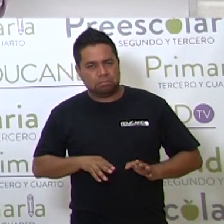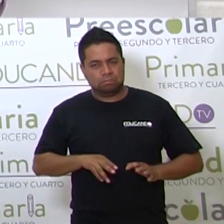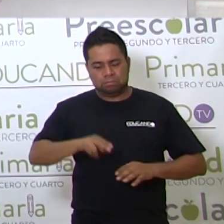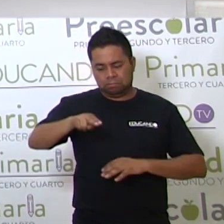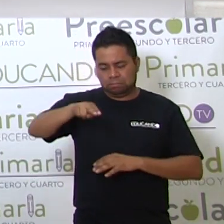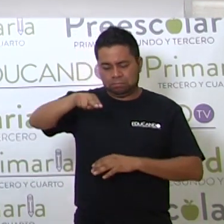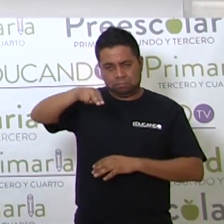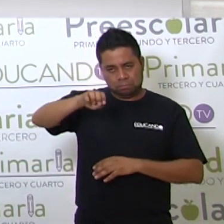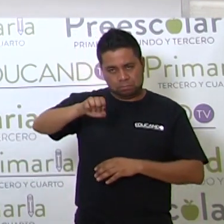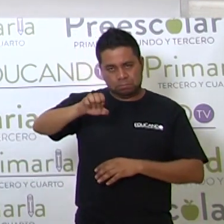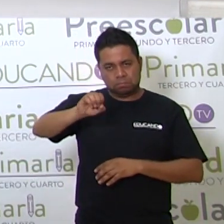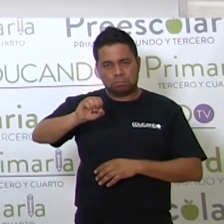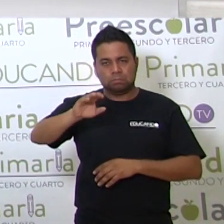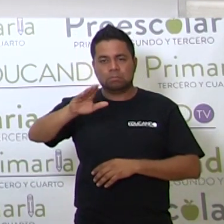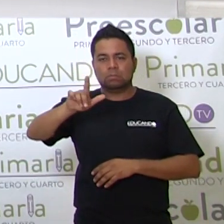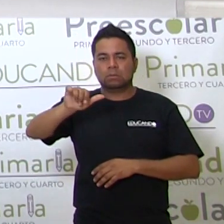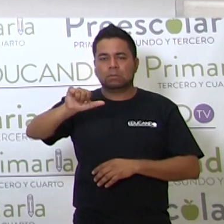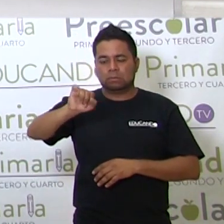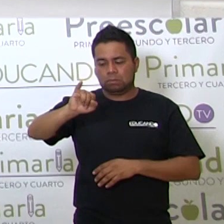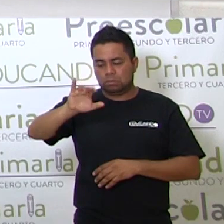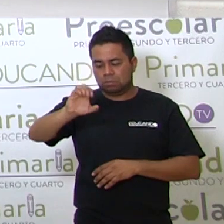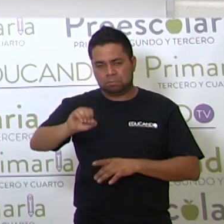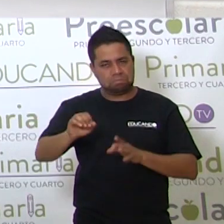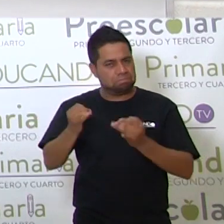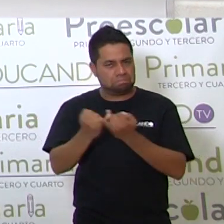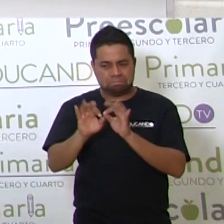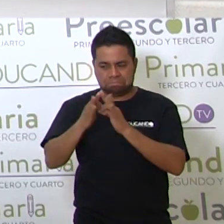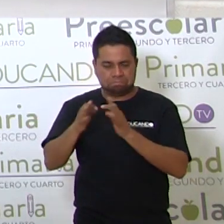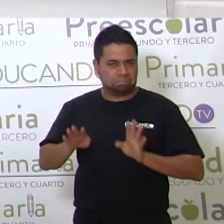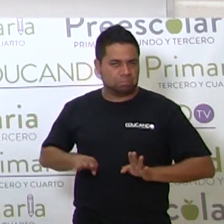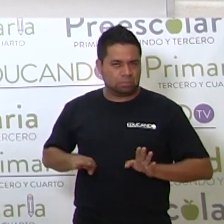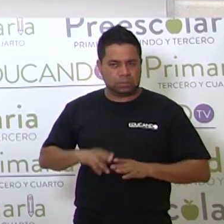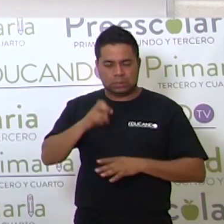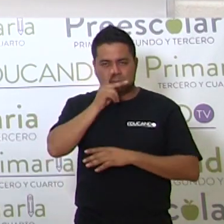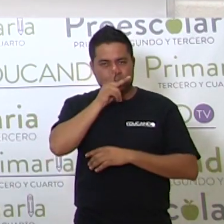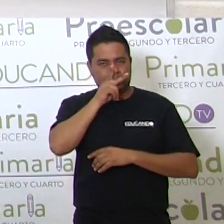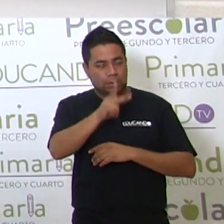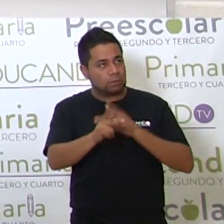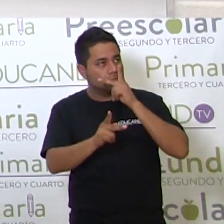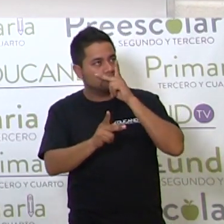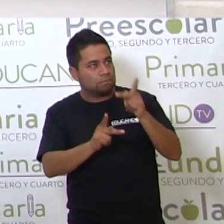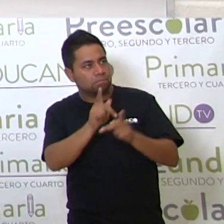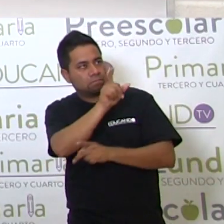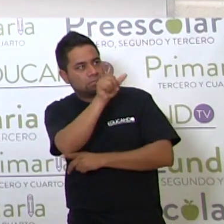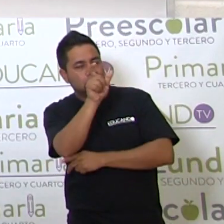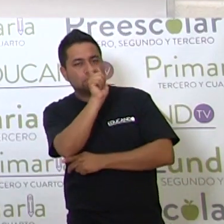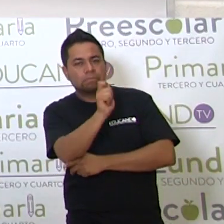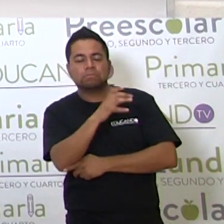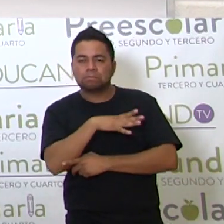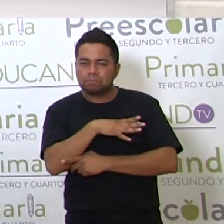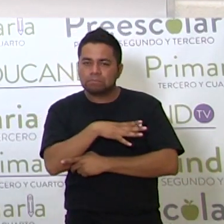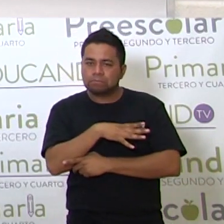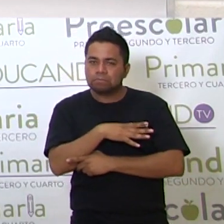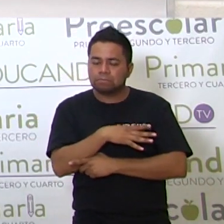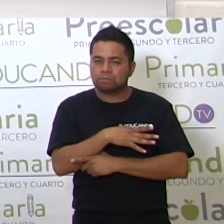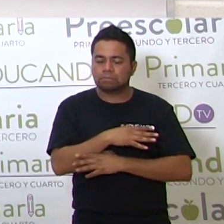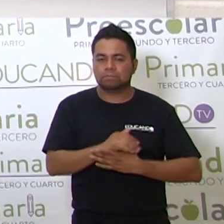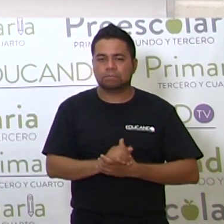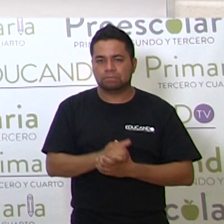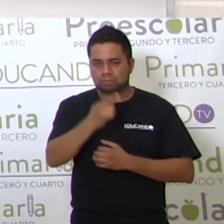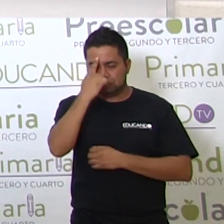neoclásico también es un estilo. Bueno, estas son las palabras que podrían hacernos un poco